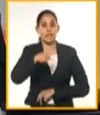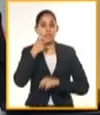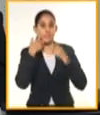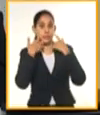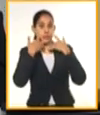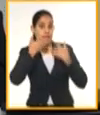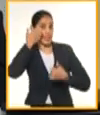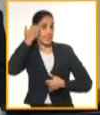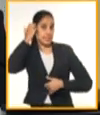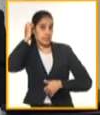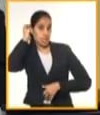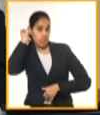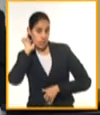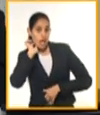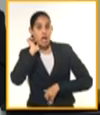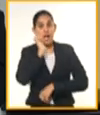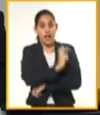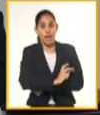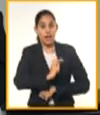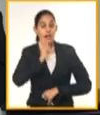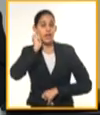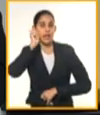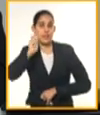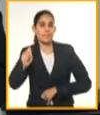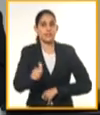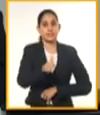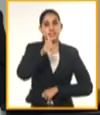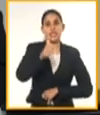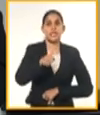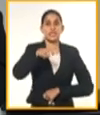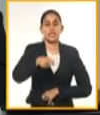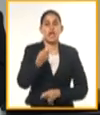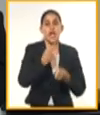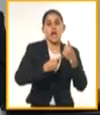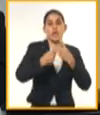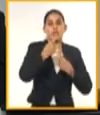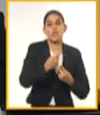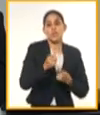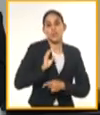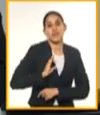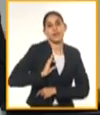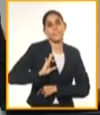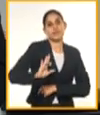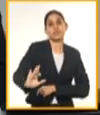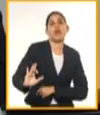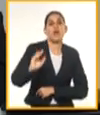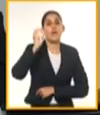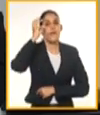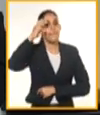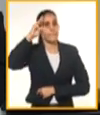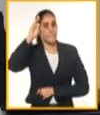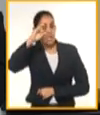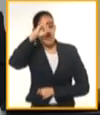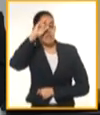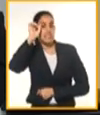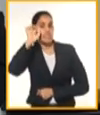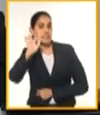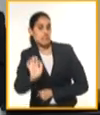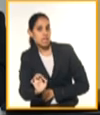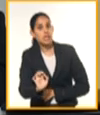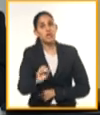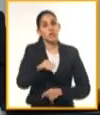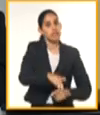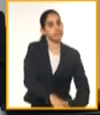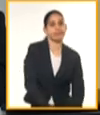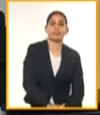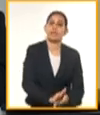público en la ciudad de Colima que México tiene que ser respetado. Cooperación y coordinación sí, subordinación nunca,